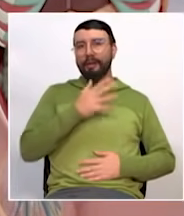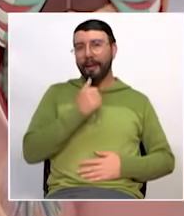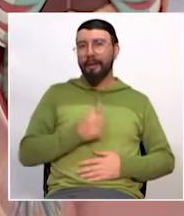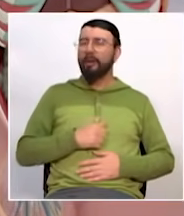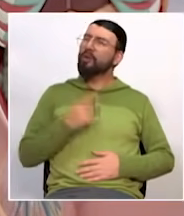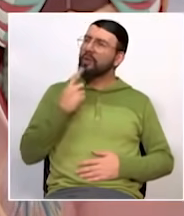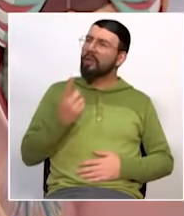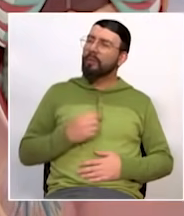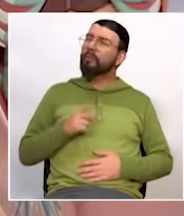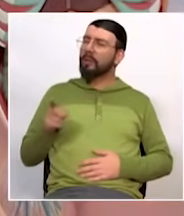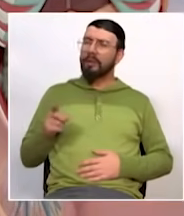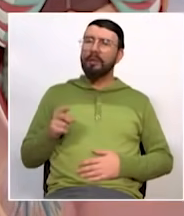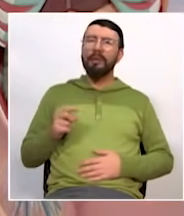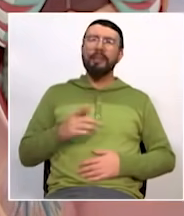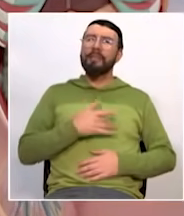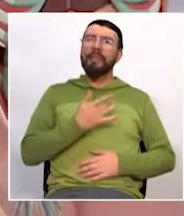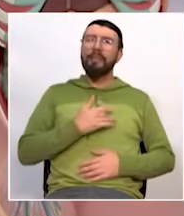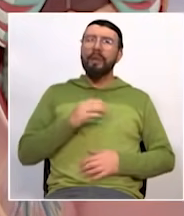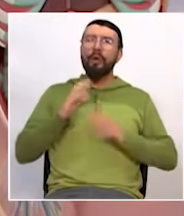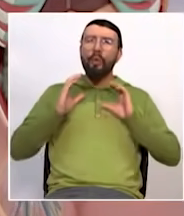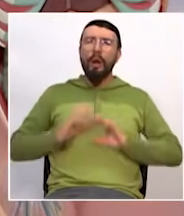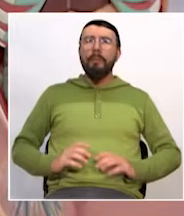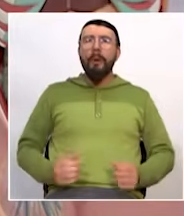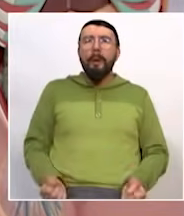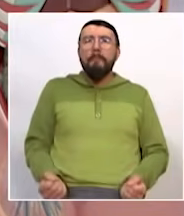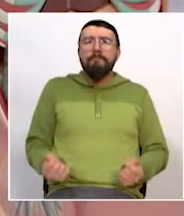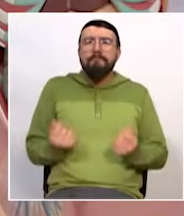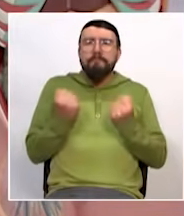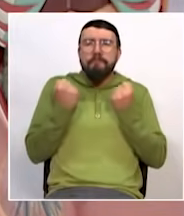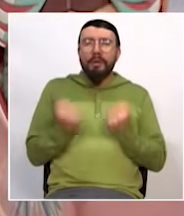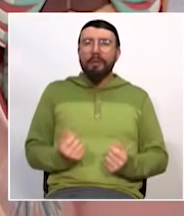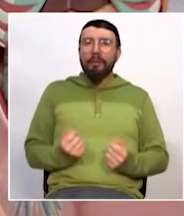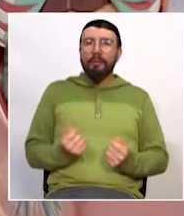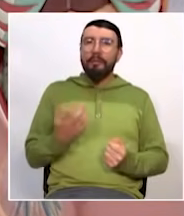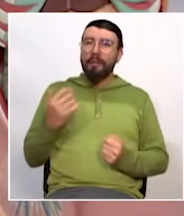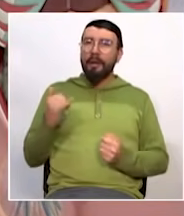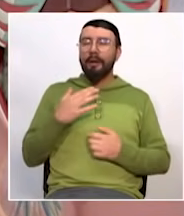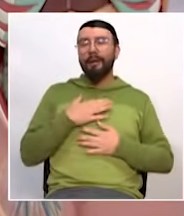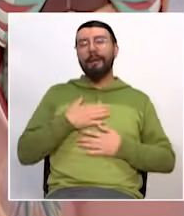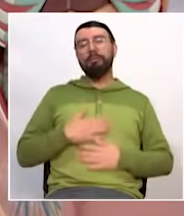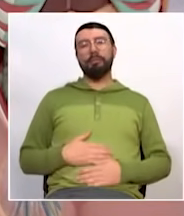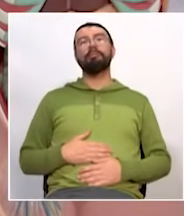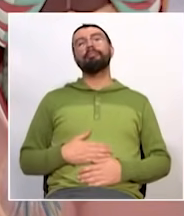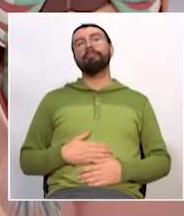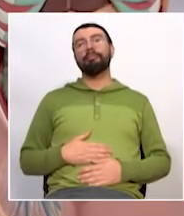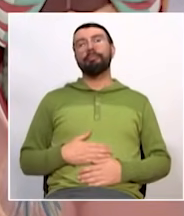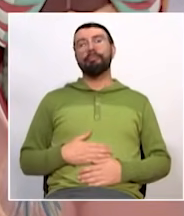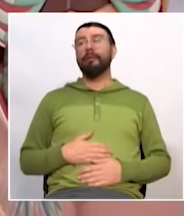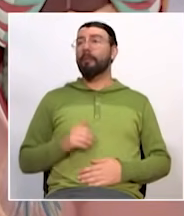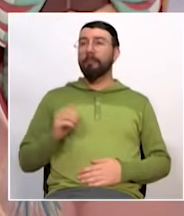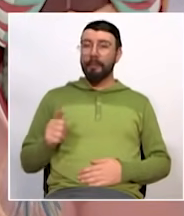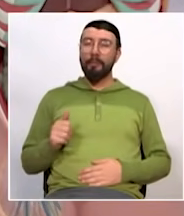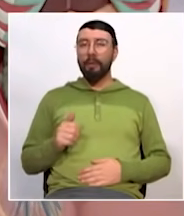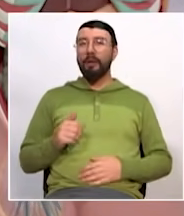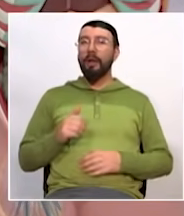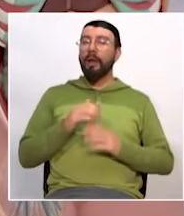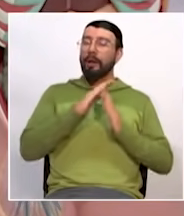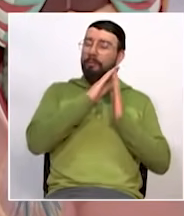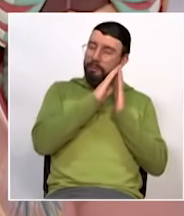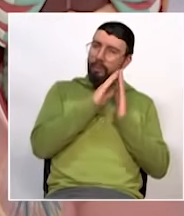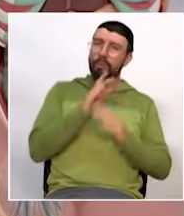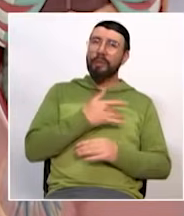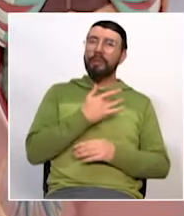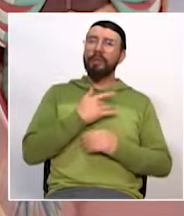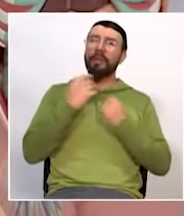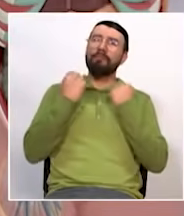le digo simplemente siente el cuerpo pesado ya está relajada entonces cuando se acueste sienta el cuerpo pesado